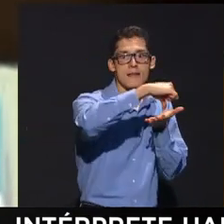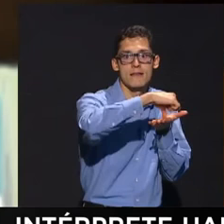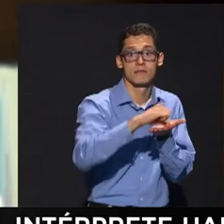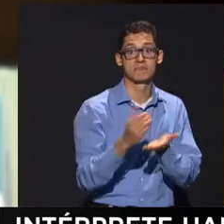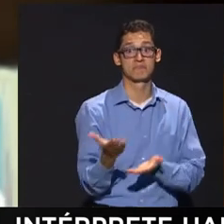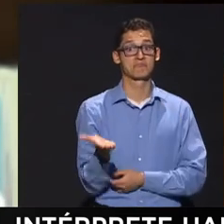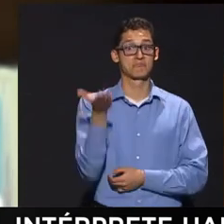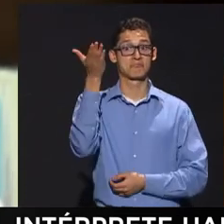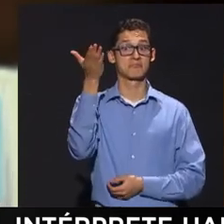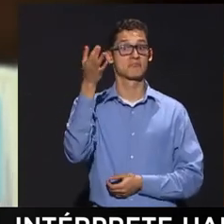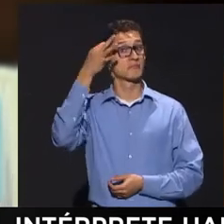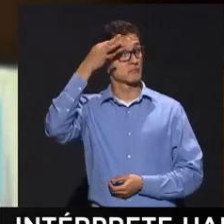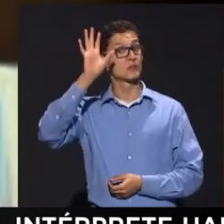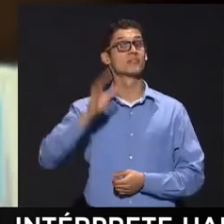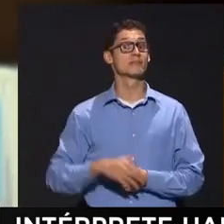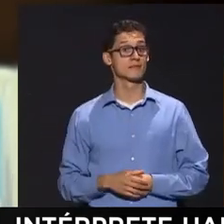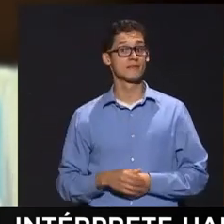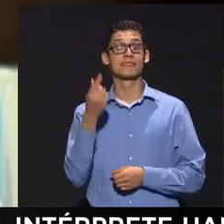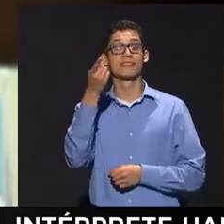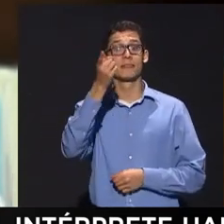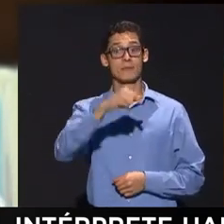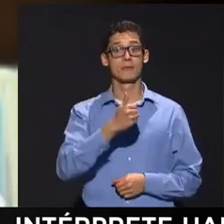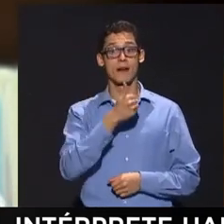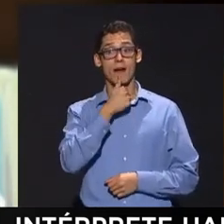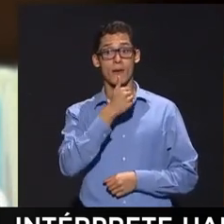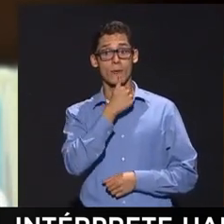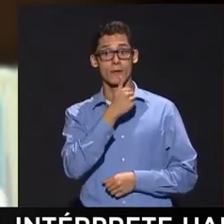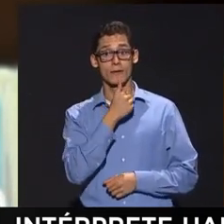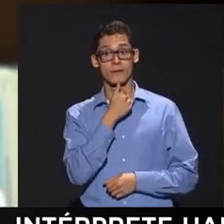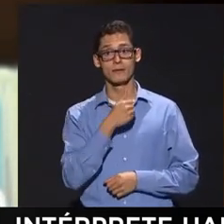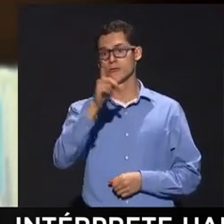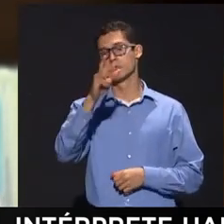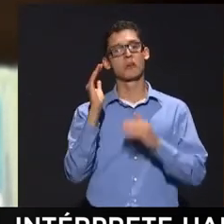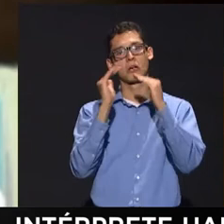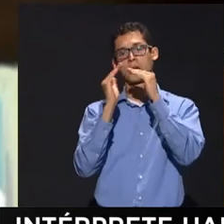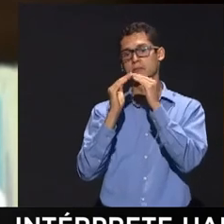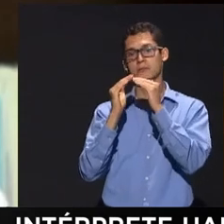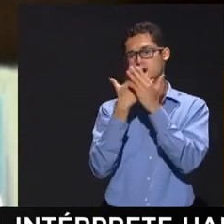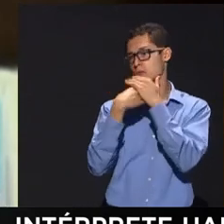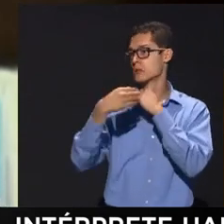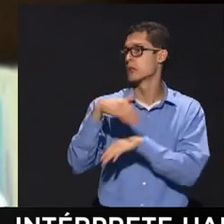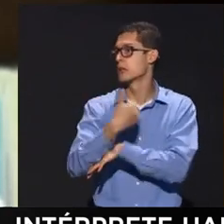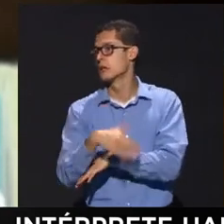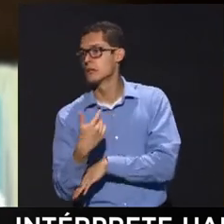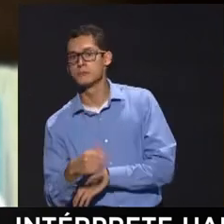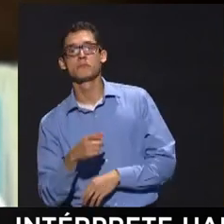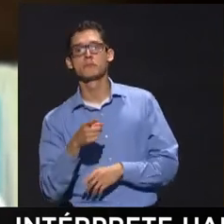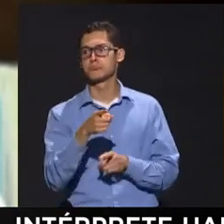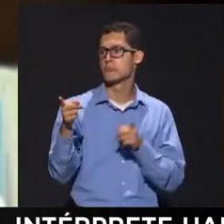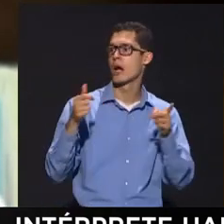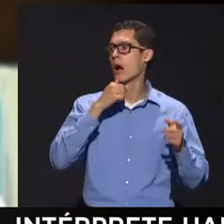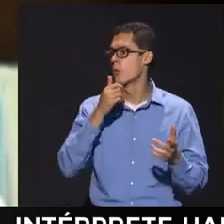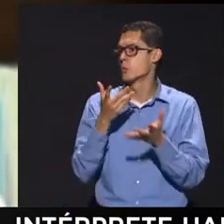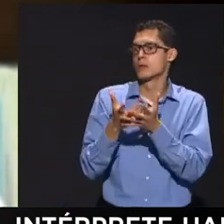que los servicios puedan subir. El uso de servicios sanitarios es más continuo, porque yo en la calle uso los servicios sanitarios de la calle. Entonces, digamos